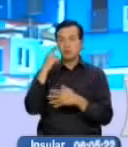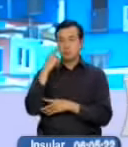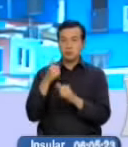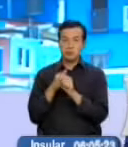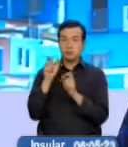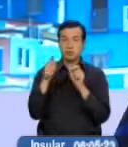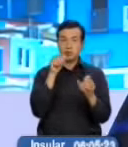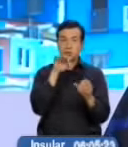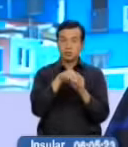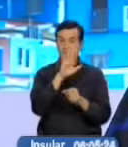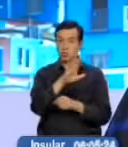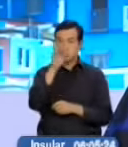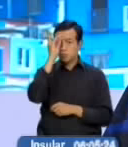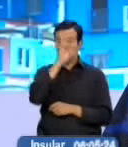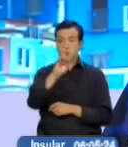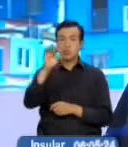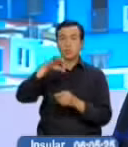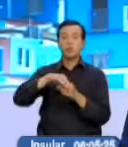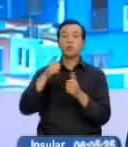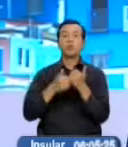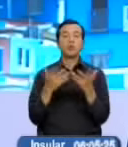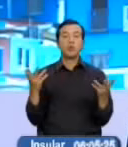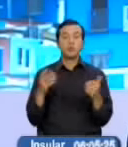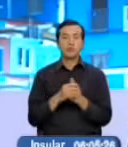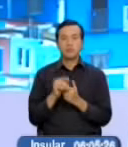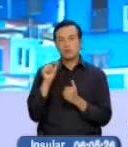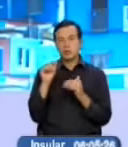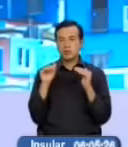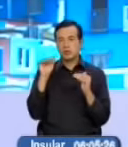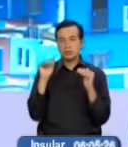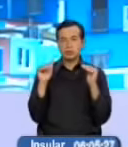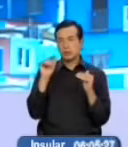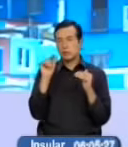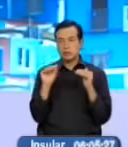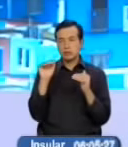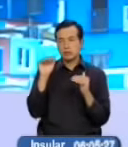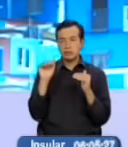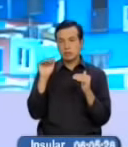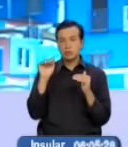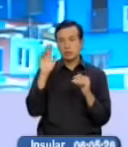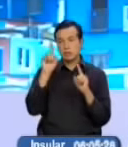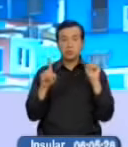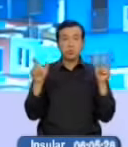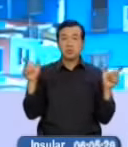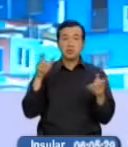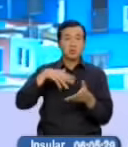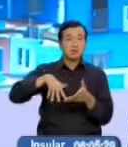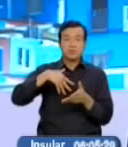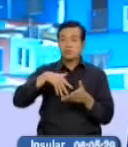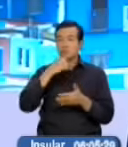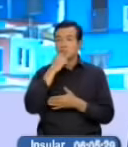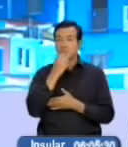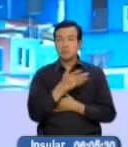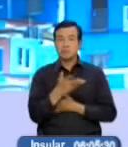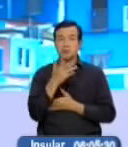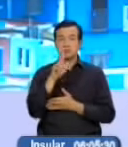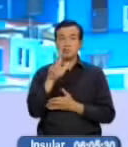de voto. En el caso de la decisión de voto ha habido un ligero movimiento apenas, pero todavía hay una gran indecisión porque es solamente